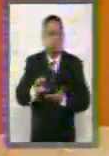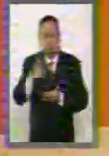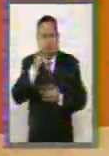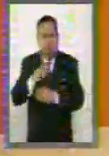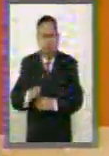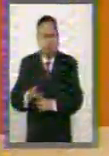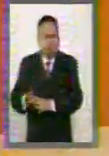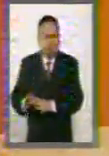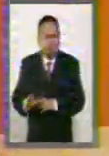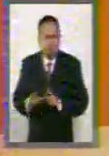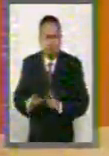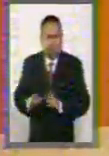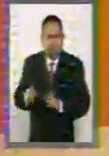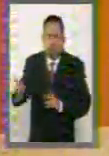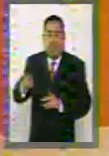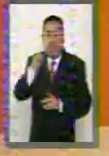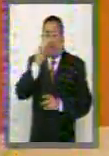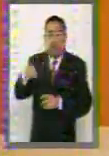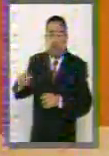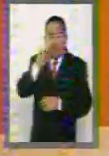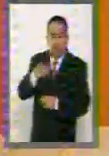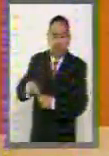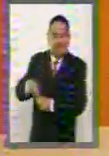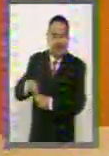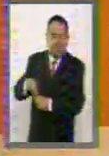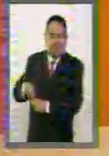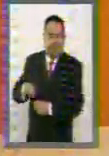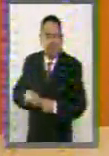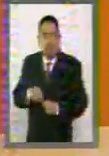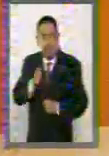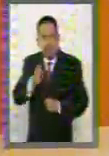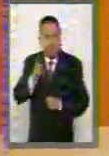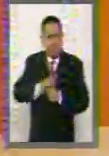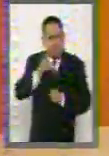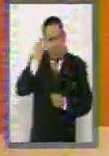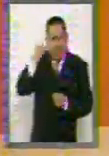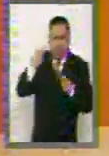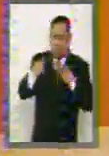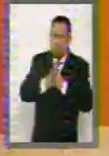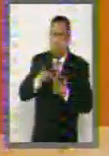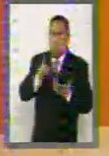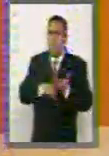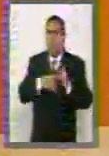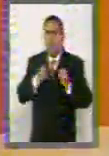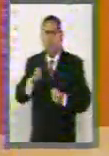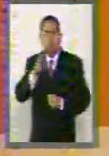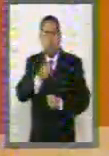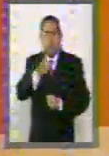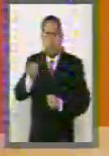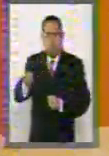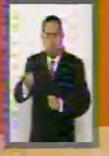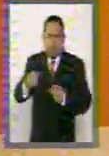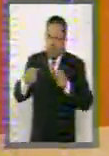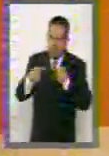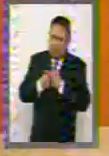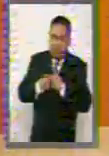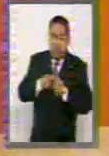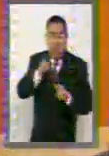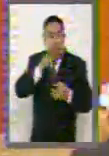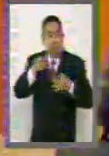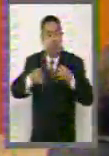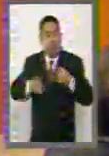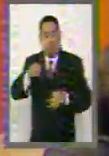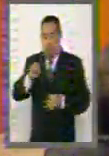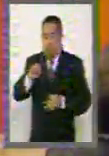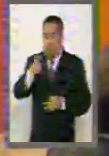fuera secreta. En esa controversia, en 1999, la ministra Olga